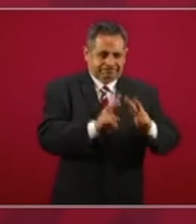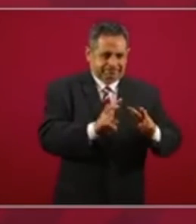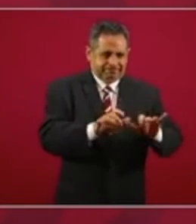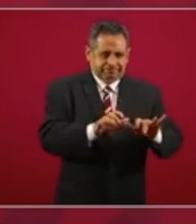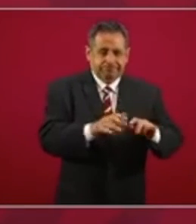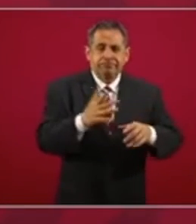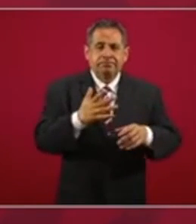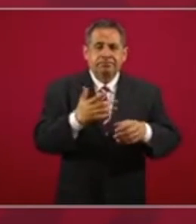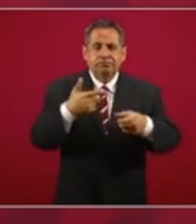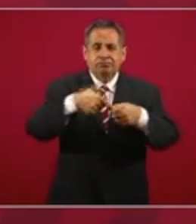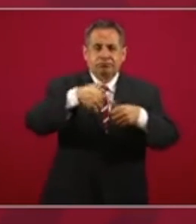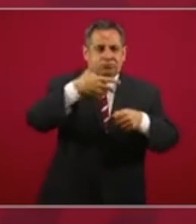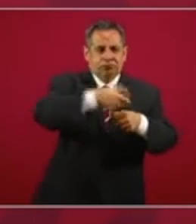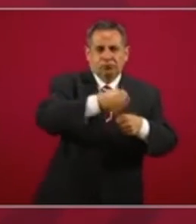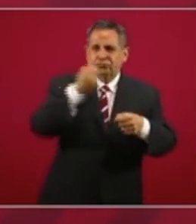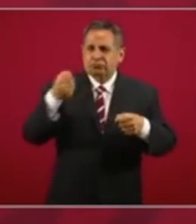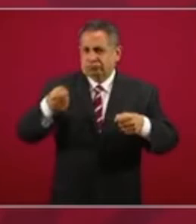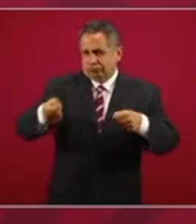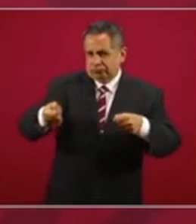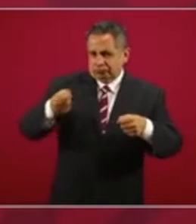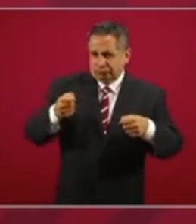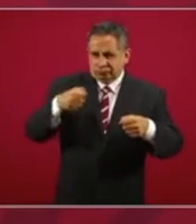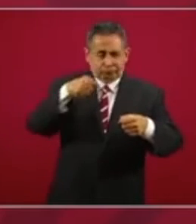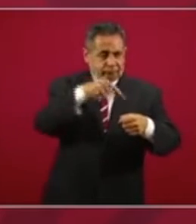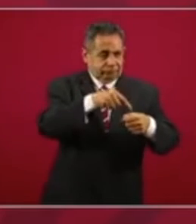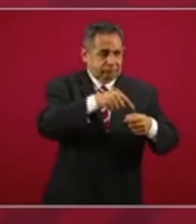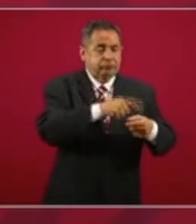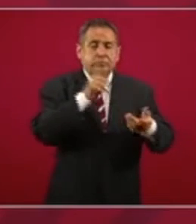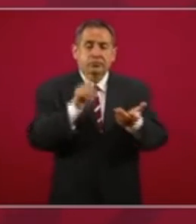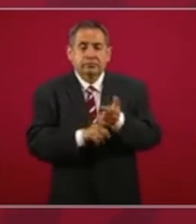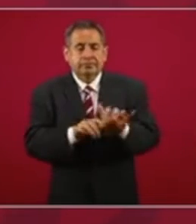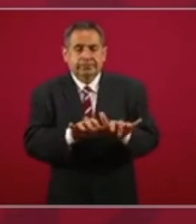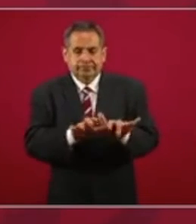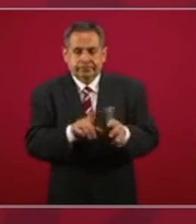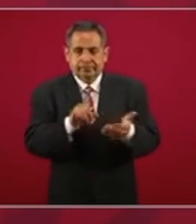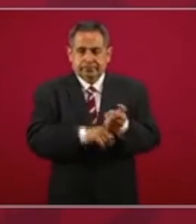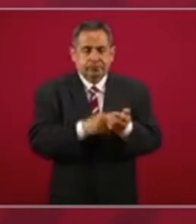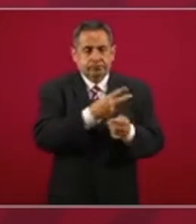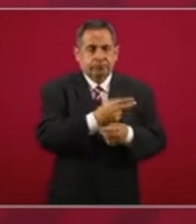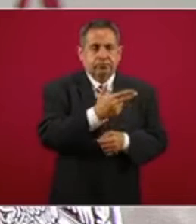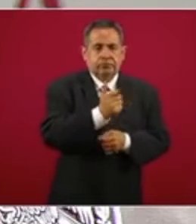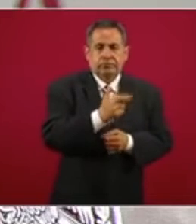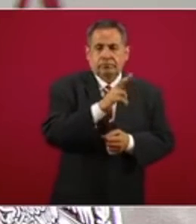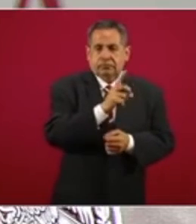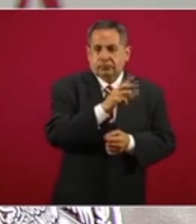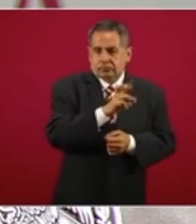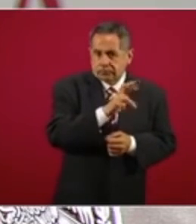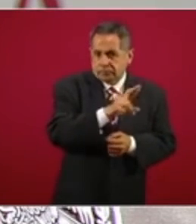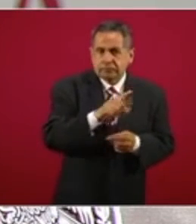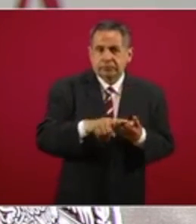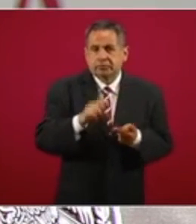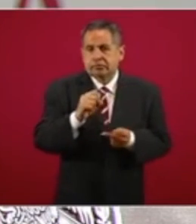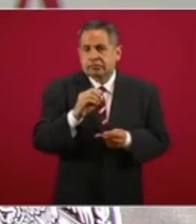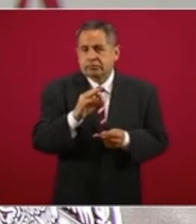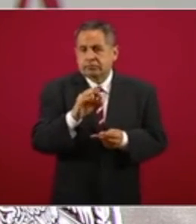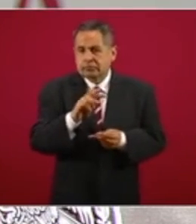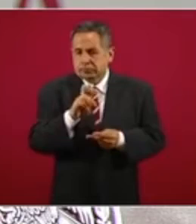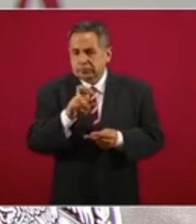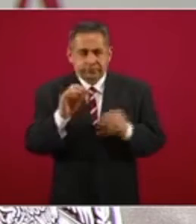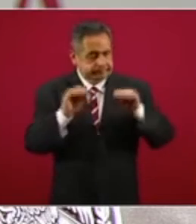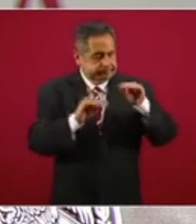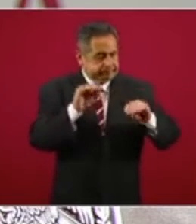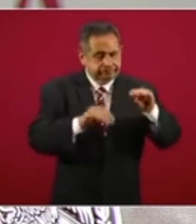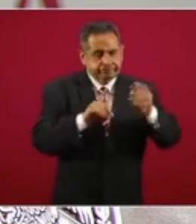la bomba el otro el software con el que controla la bomba estas dos normas se trabajaron junto con toda la industria